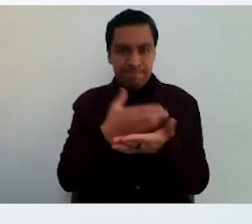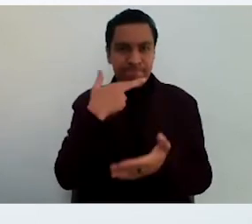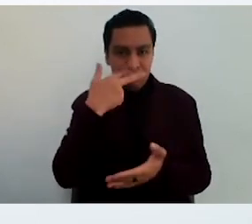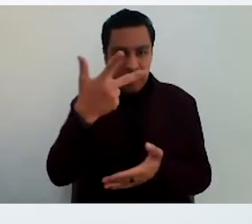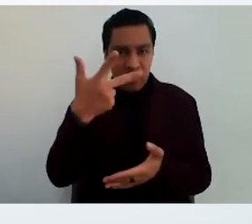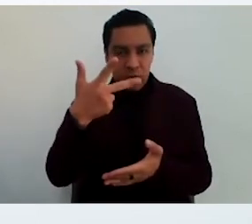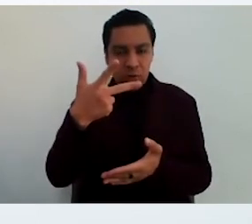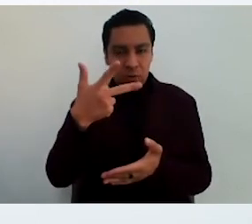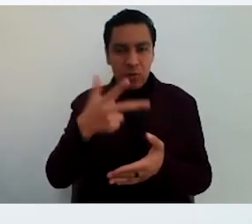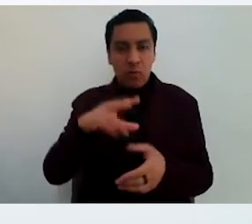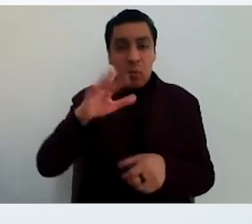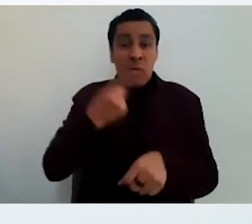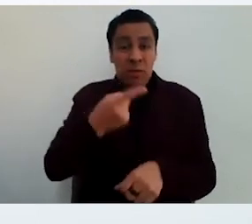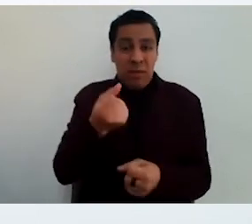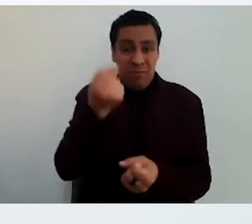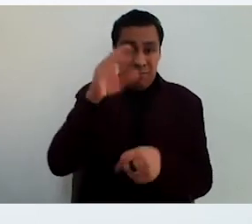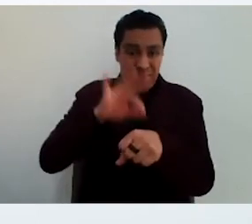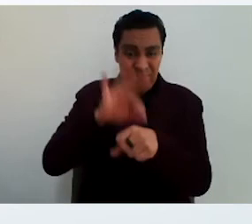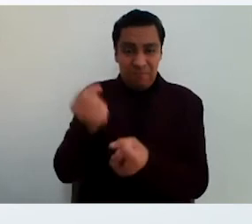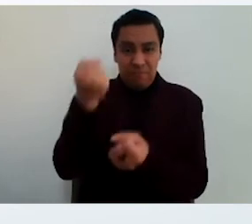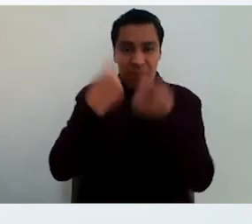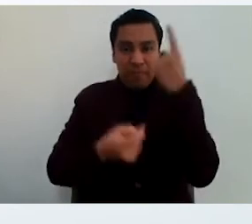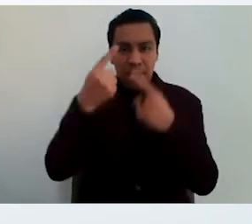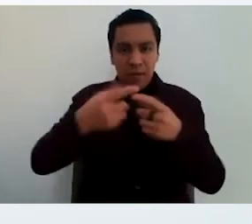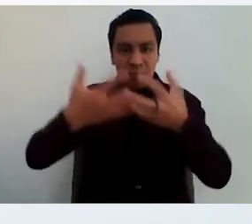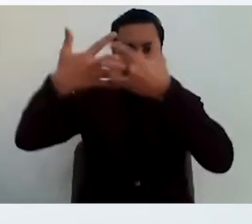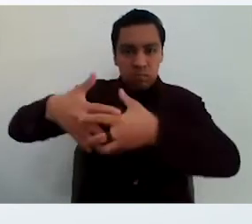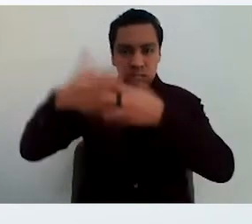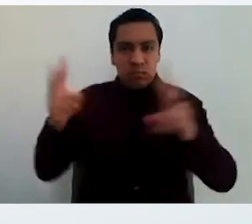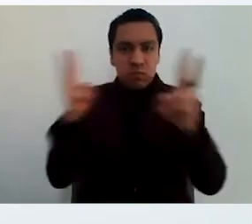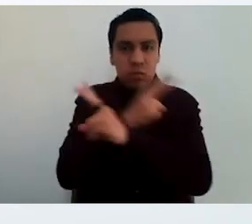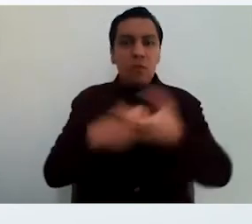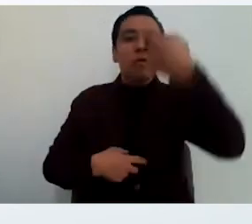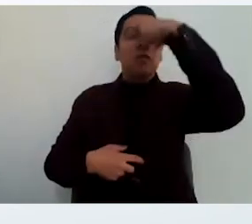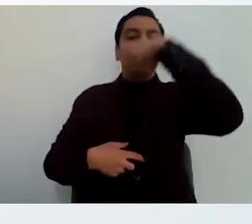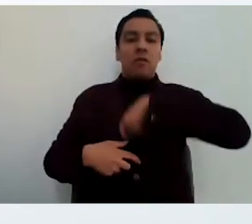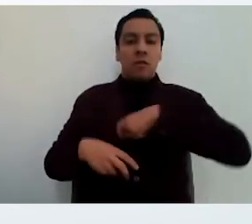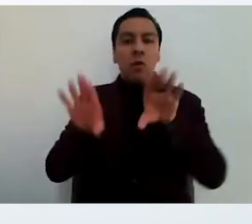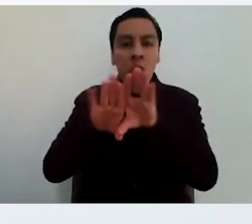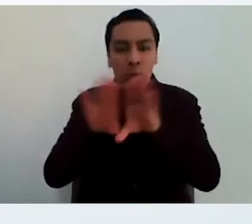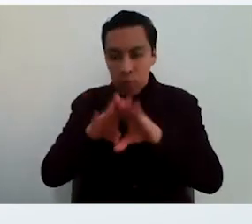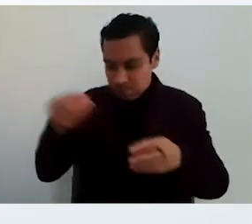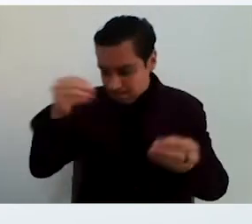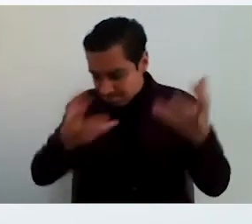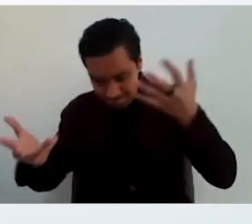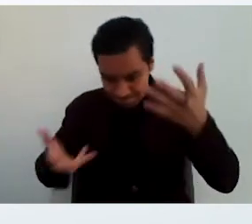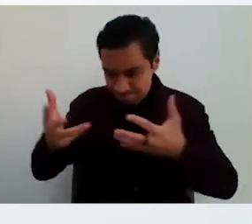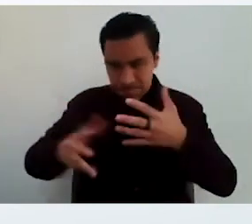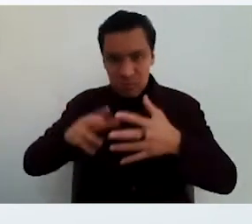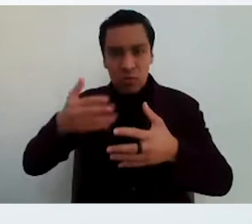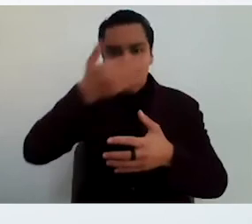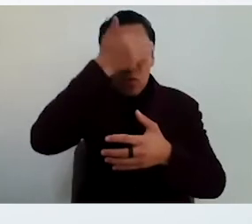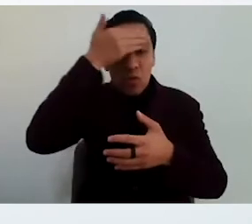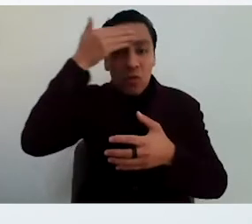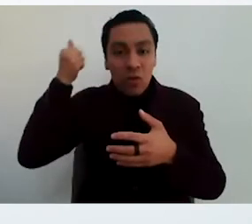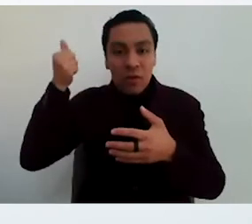cómo encender la máquina, pero ahí está el respirador y se asuma que con eso ya se protegió la salud. Todo eso son